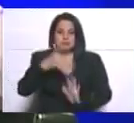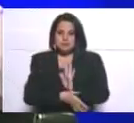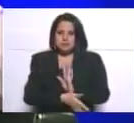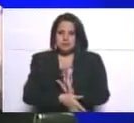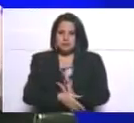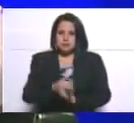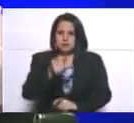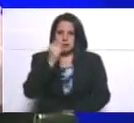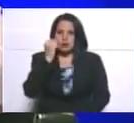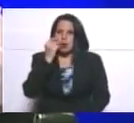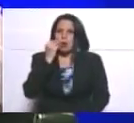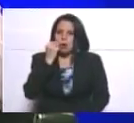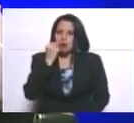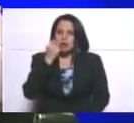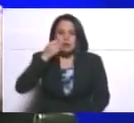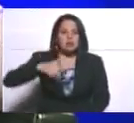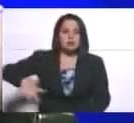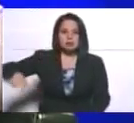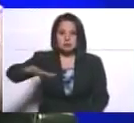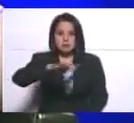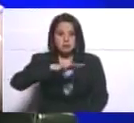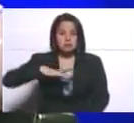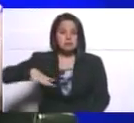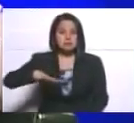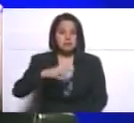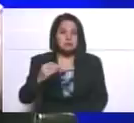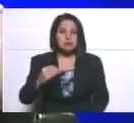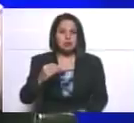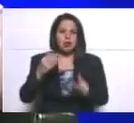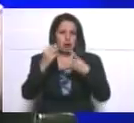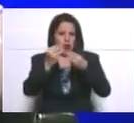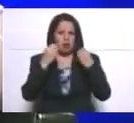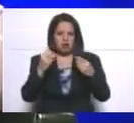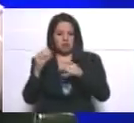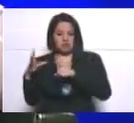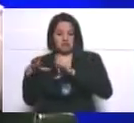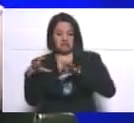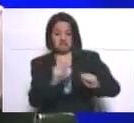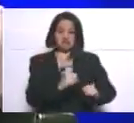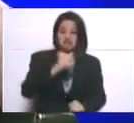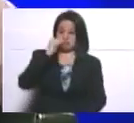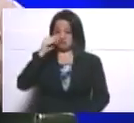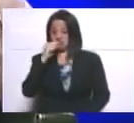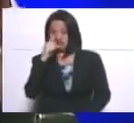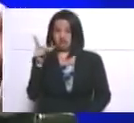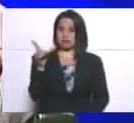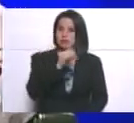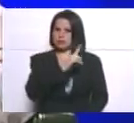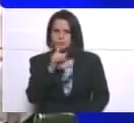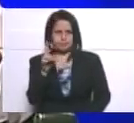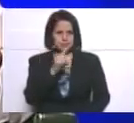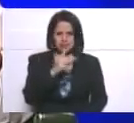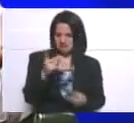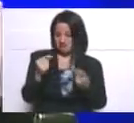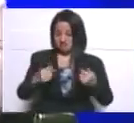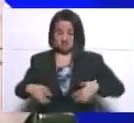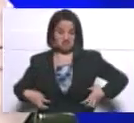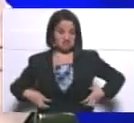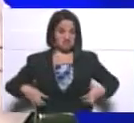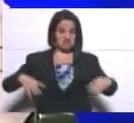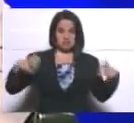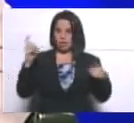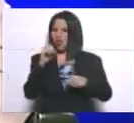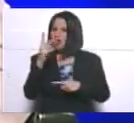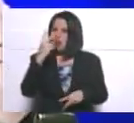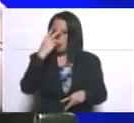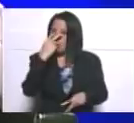Hombres sencillamente del pueblo llano, no vienen de las oligarquías. No son de la casta rica de Venezuela, vienen de